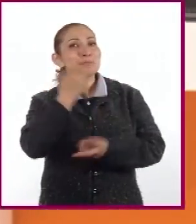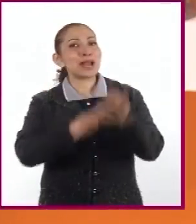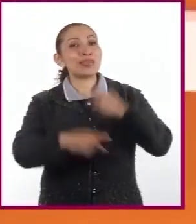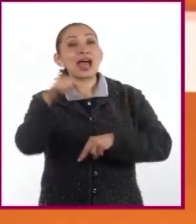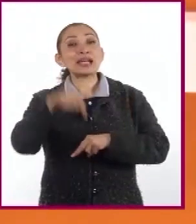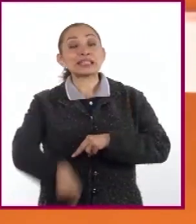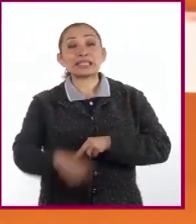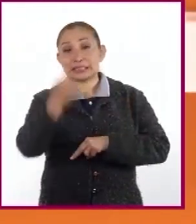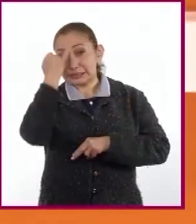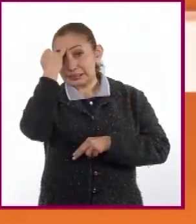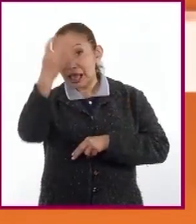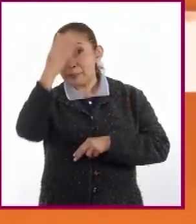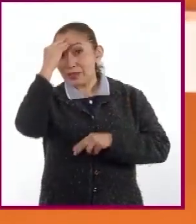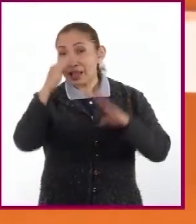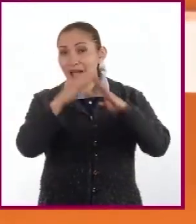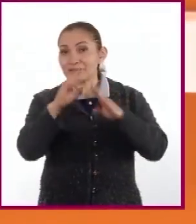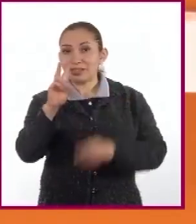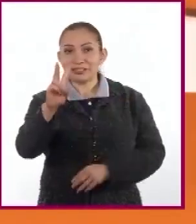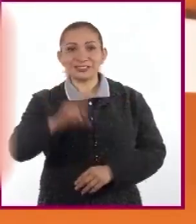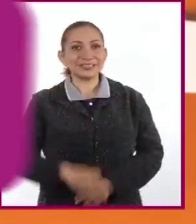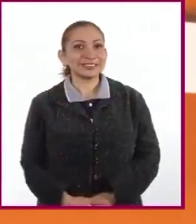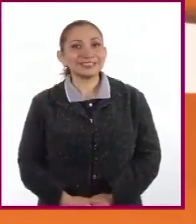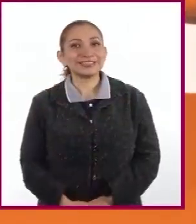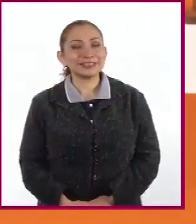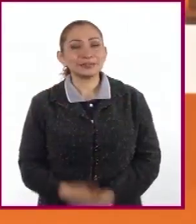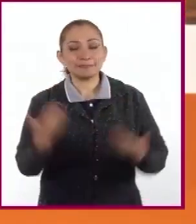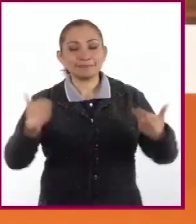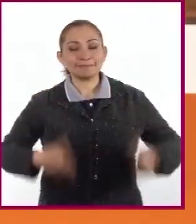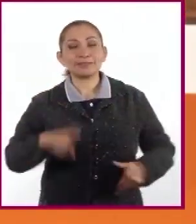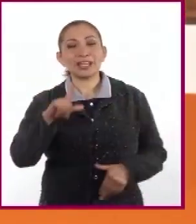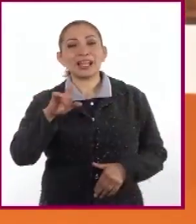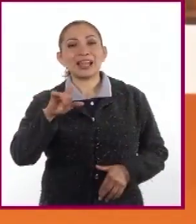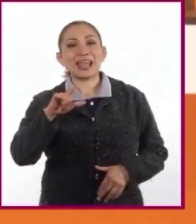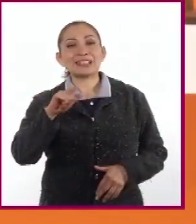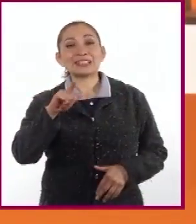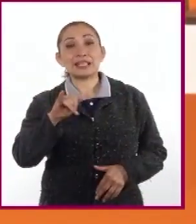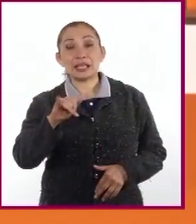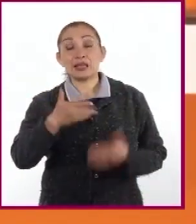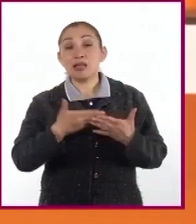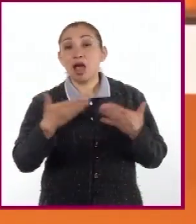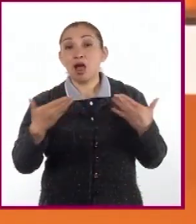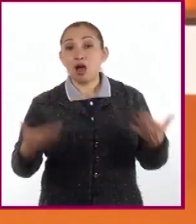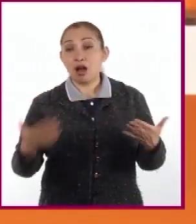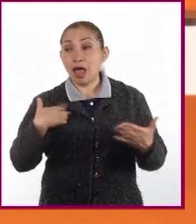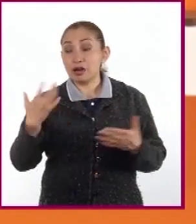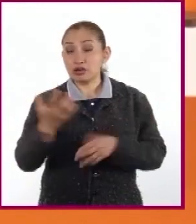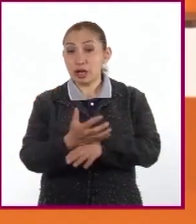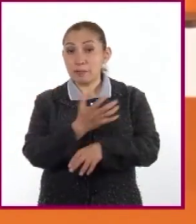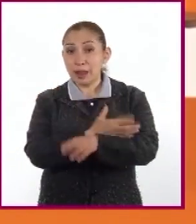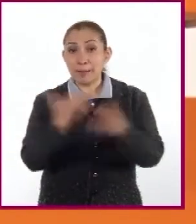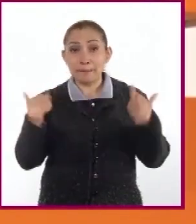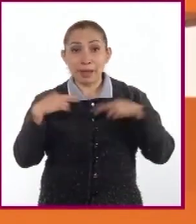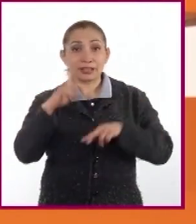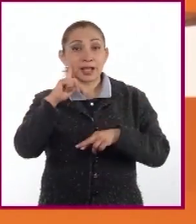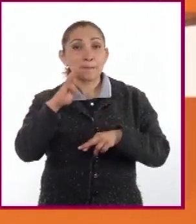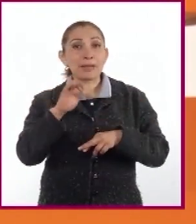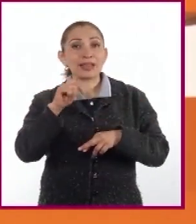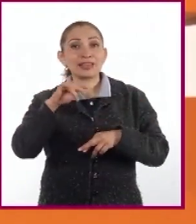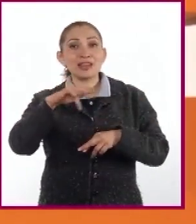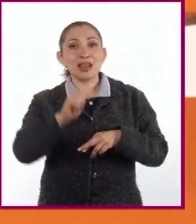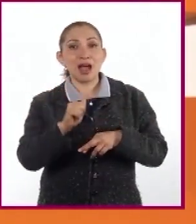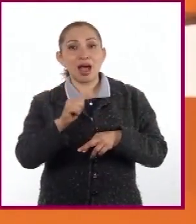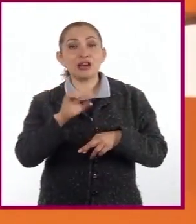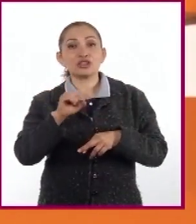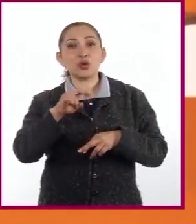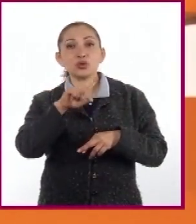la estrategia Aprende en Casa 2. Yo soy Leslie Mendívil y en esta ocasión está con nosotros la maestra Betina Covarrubias